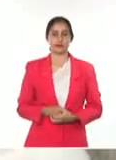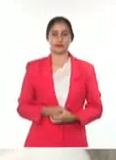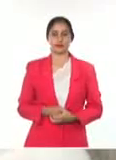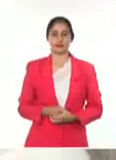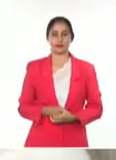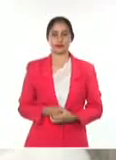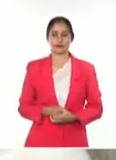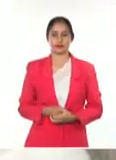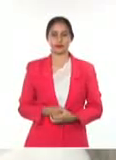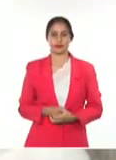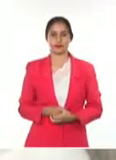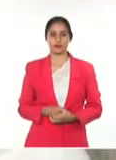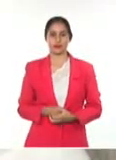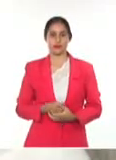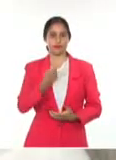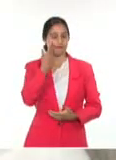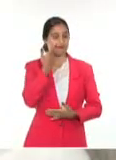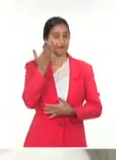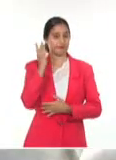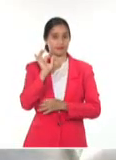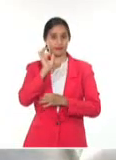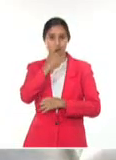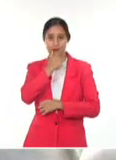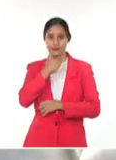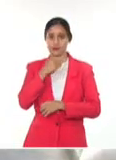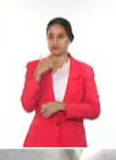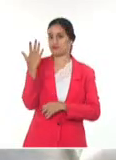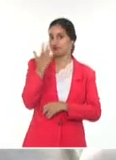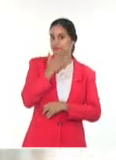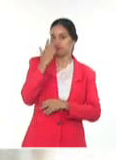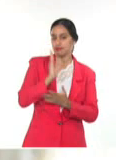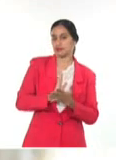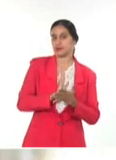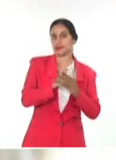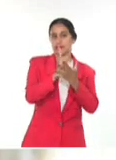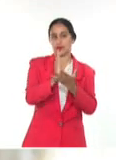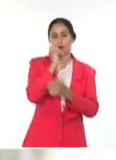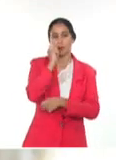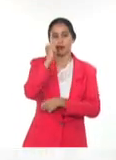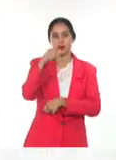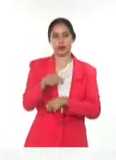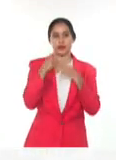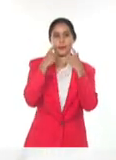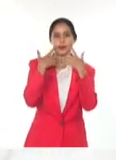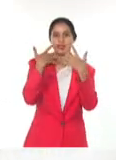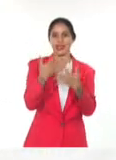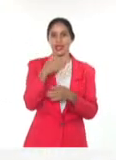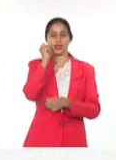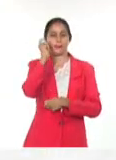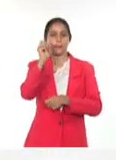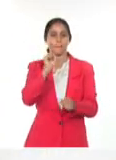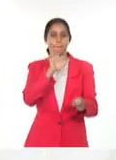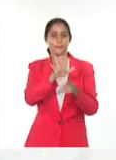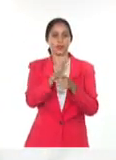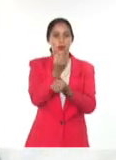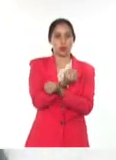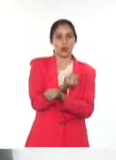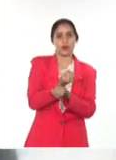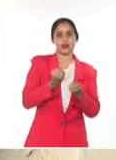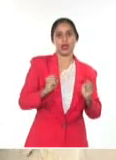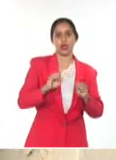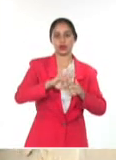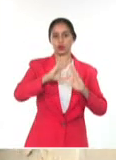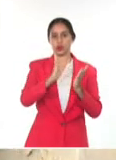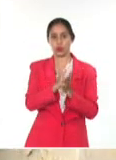De convicciones estuvo hecho Carlos Manuel de Céspedes, el iniciador de nuestras gestas libertarias y quien, con su aptitud, se ganó